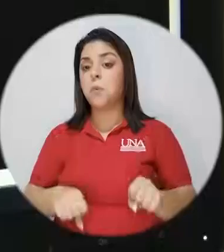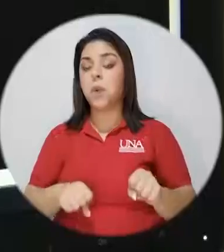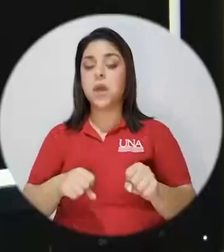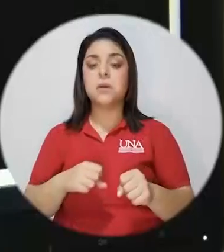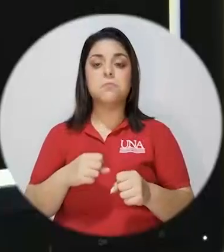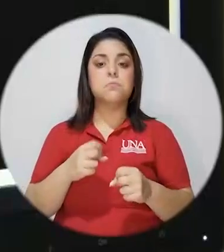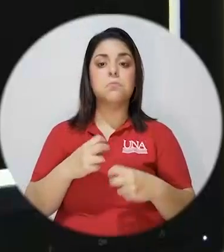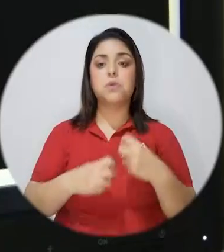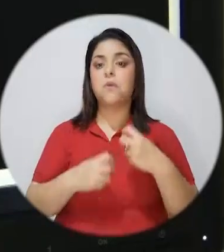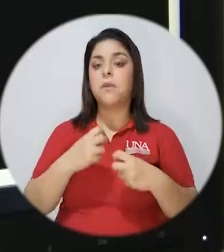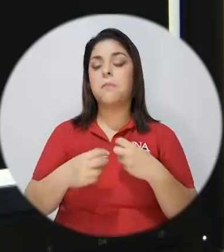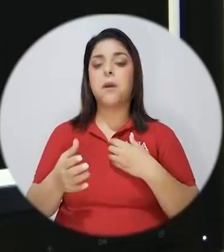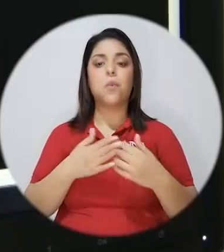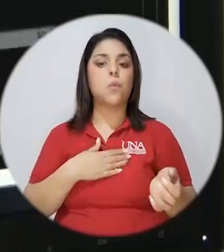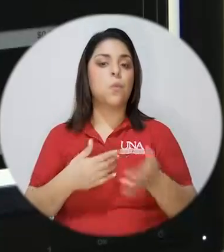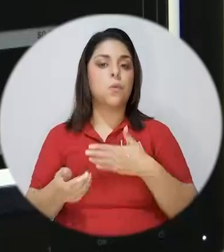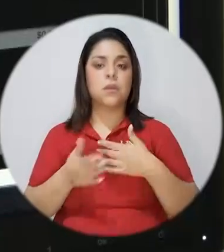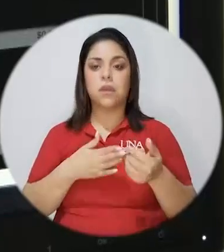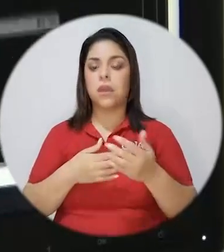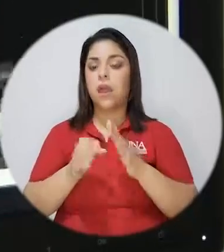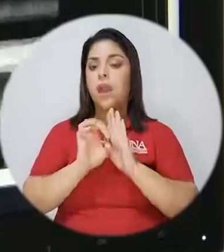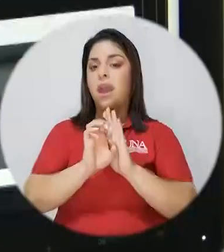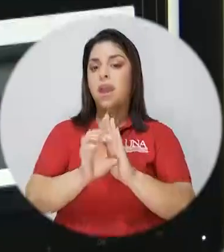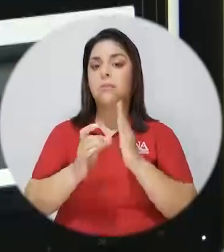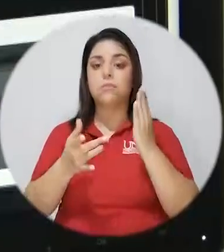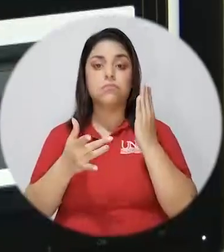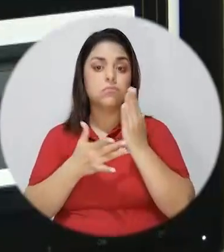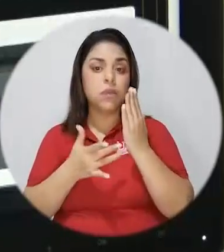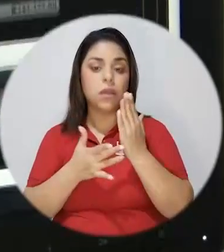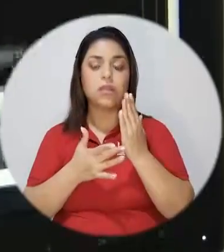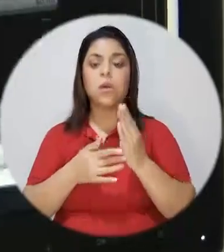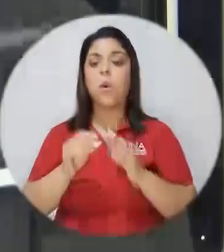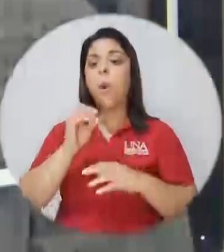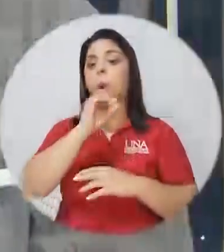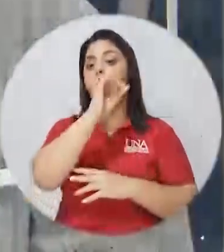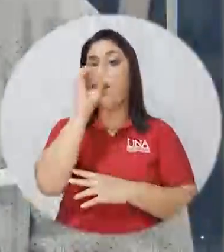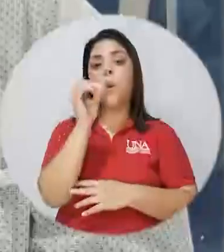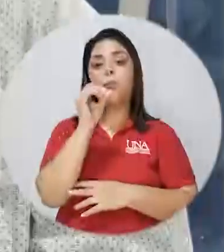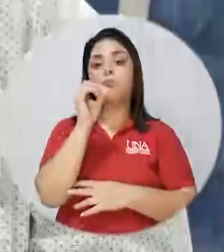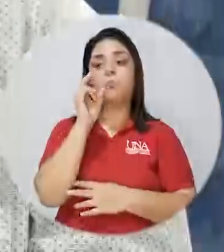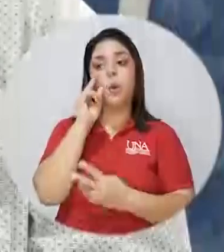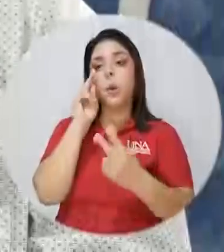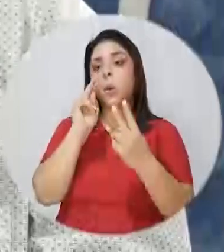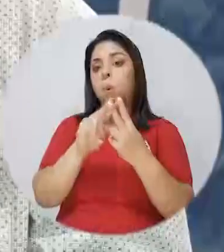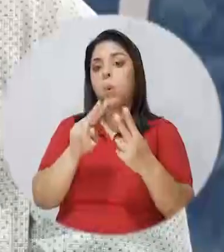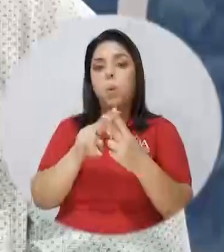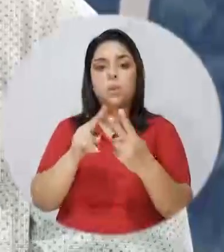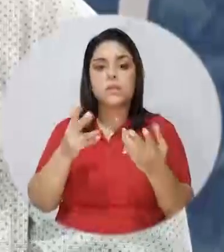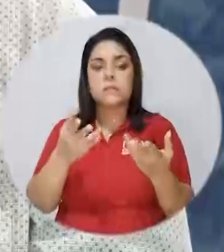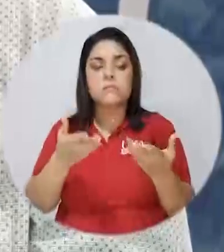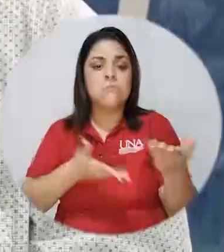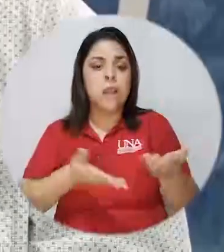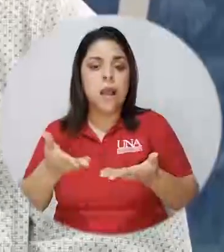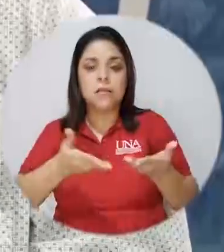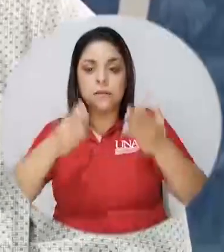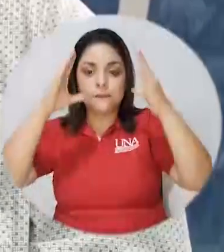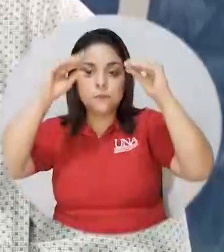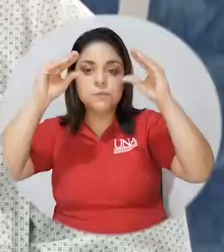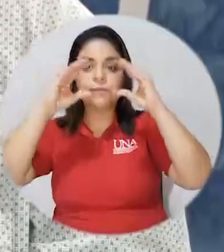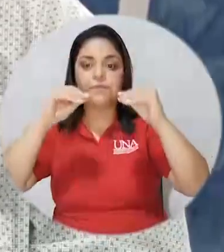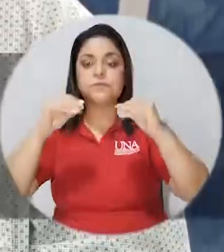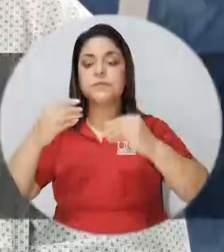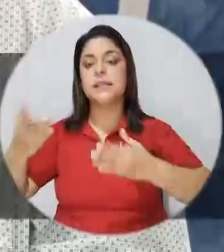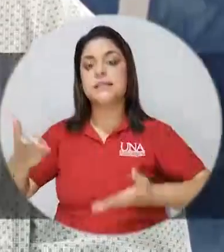ser problemas de cualquier índole, ya sea problemas técnicos o problemas de desconocimiento propio de plataformas, de